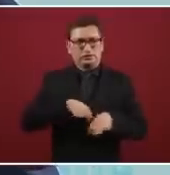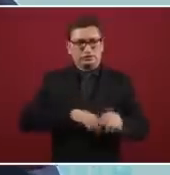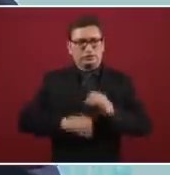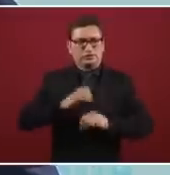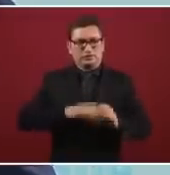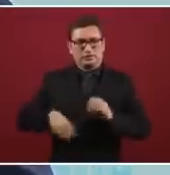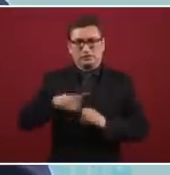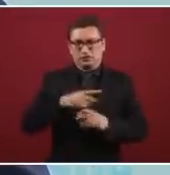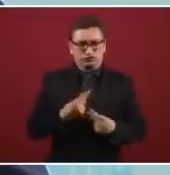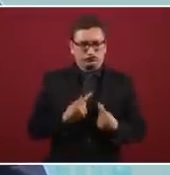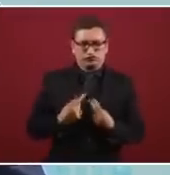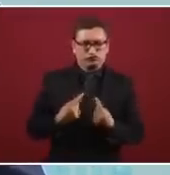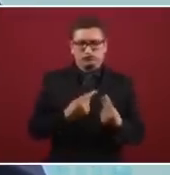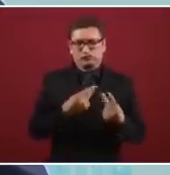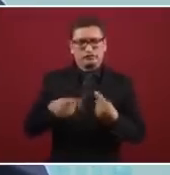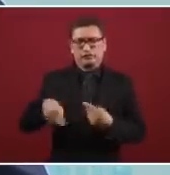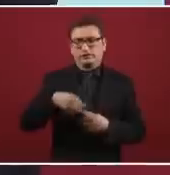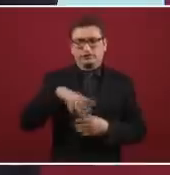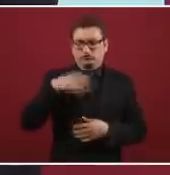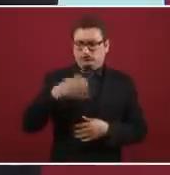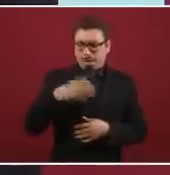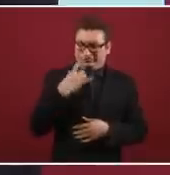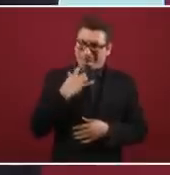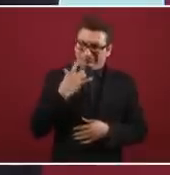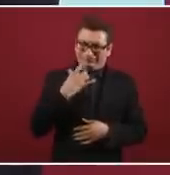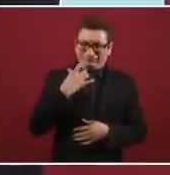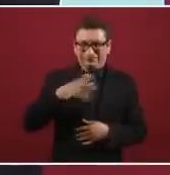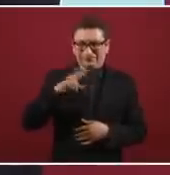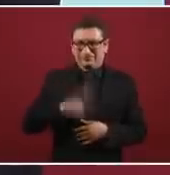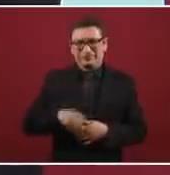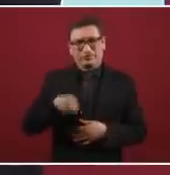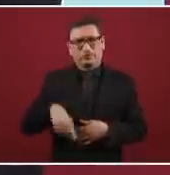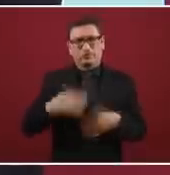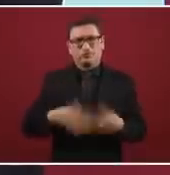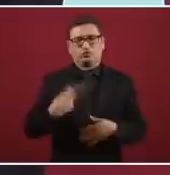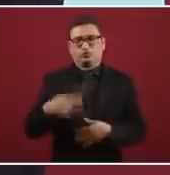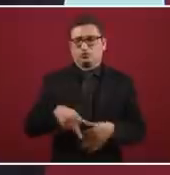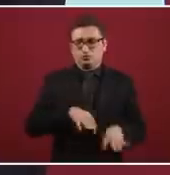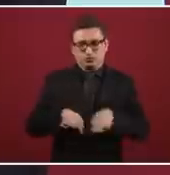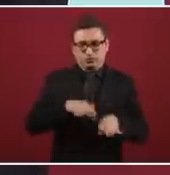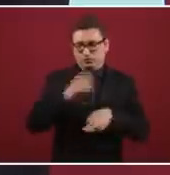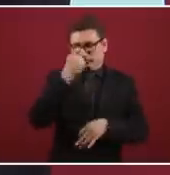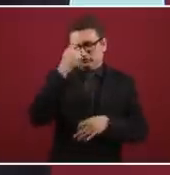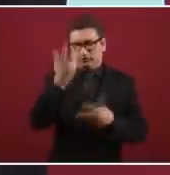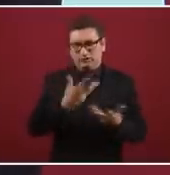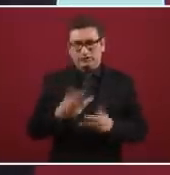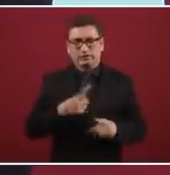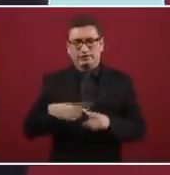un espíritu de primera, en verdad, de trabajo, de innovación,